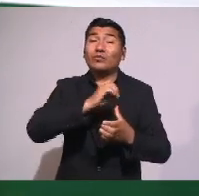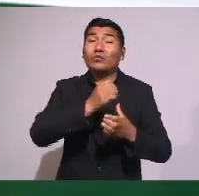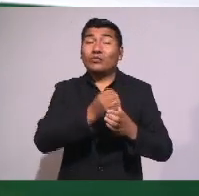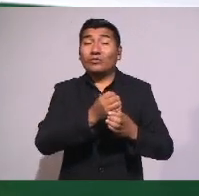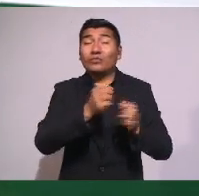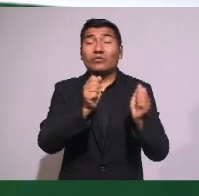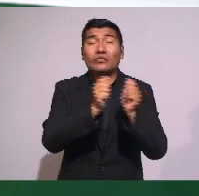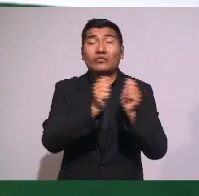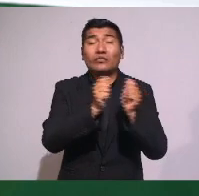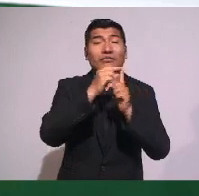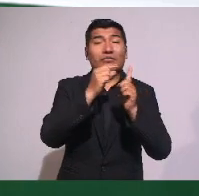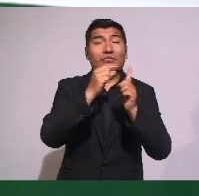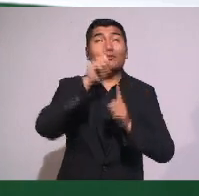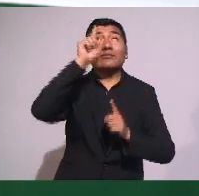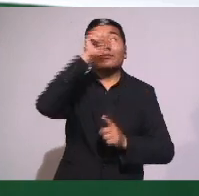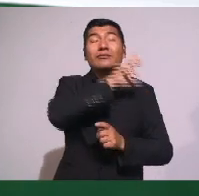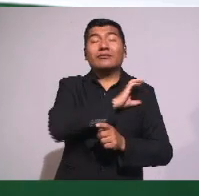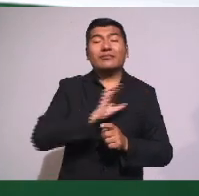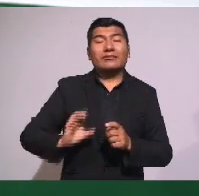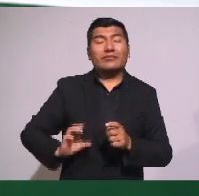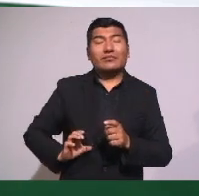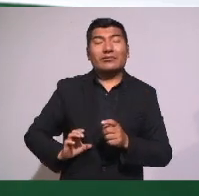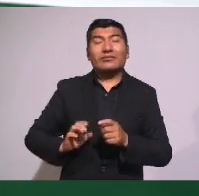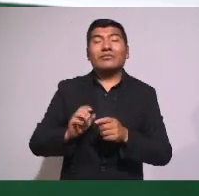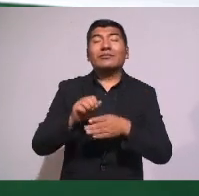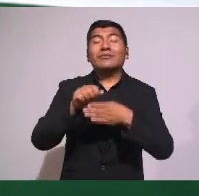de la palabra de Cristo sobre la práctica,